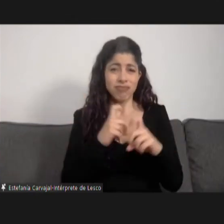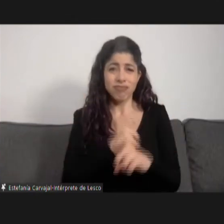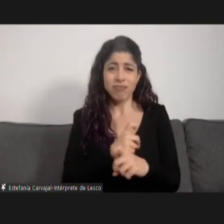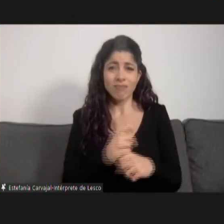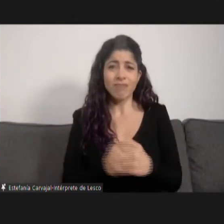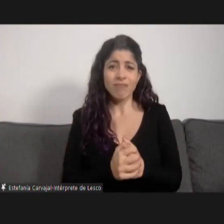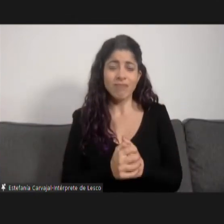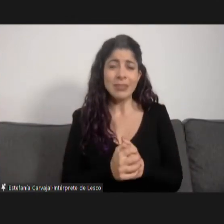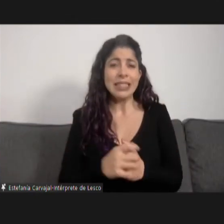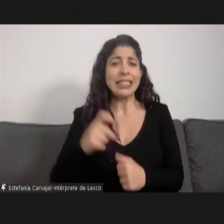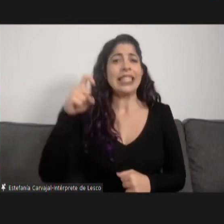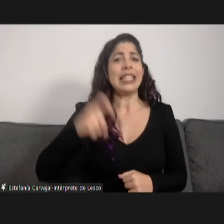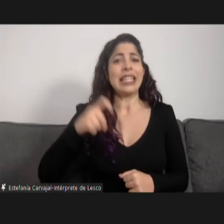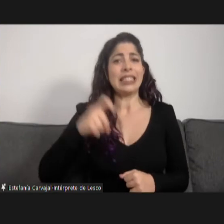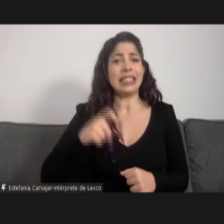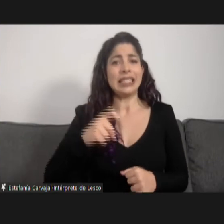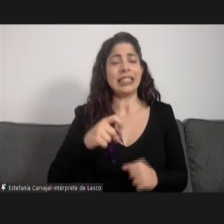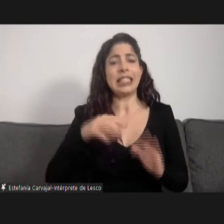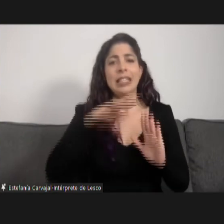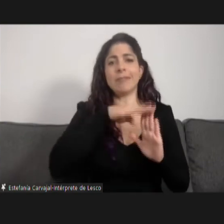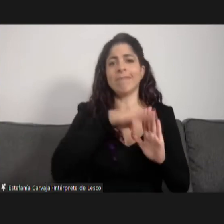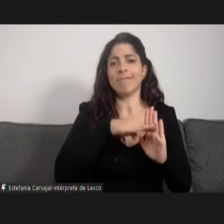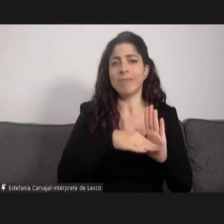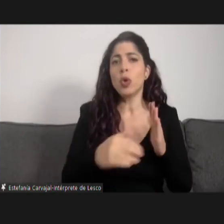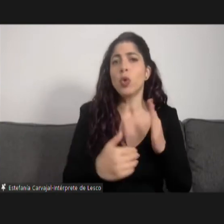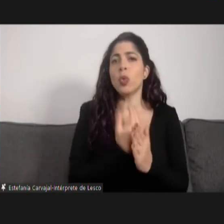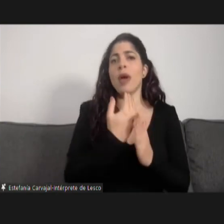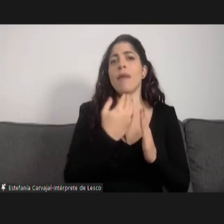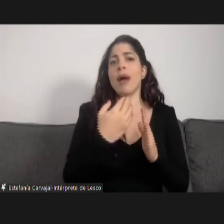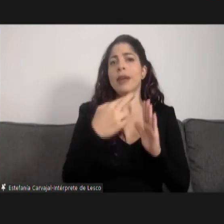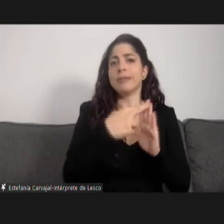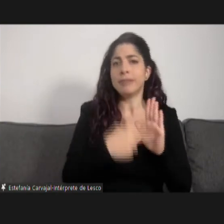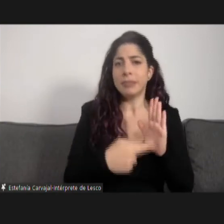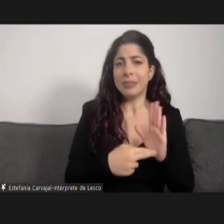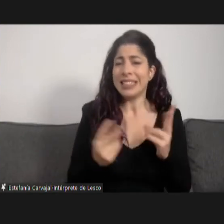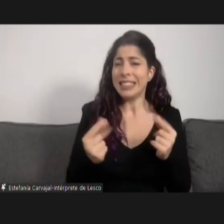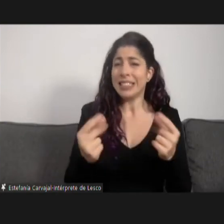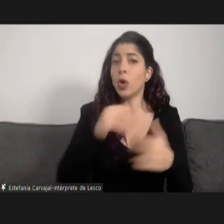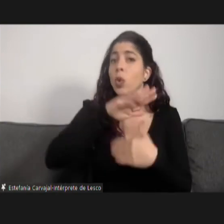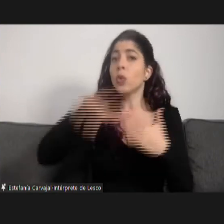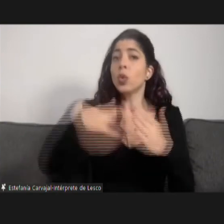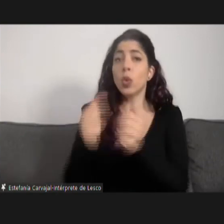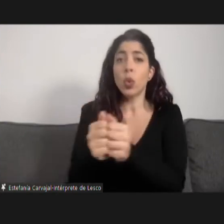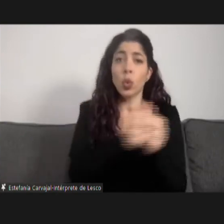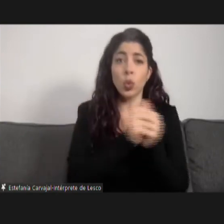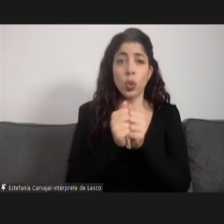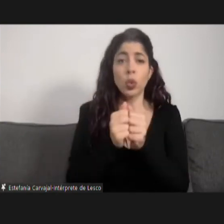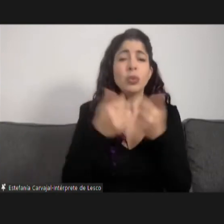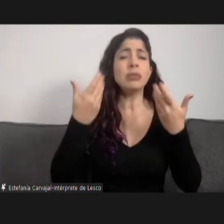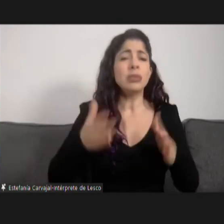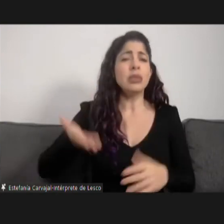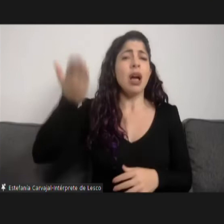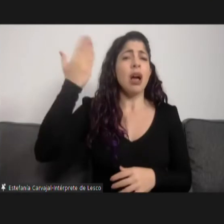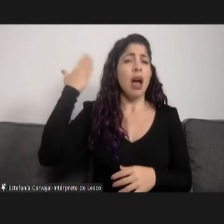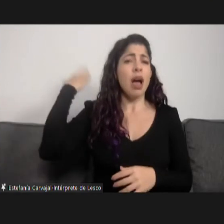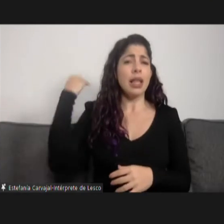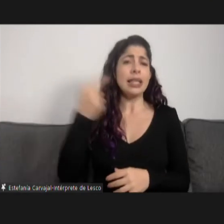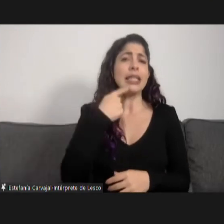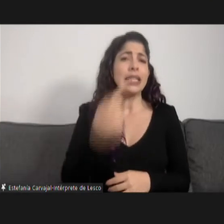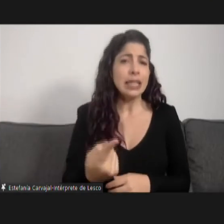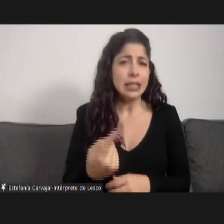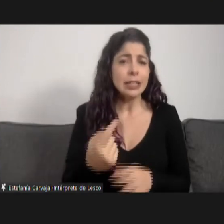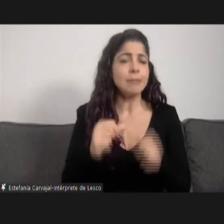se hace necesario tomar medidas y agilizar todo lo que podamos, todos juntos. Esto lo hemos dicho antes y lo seguimos